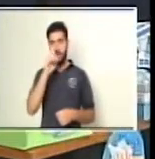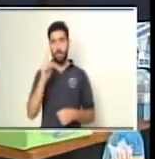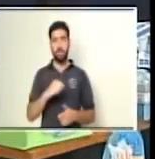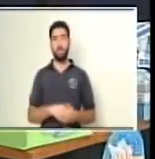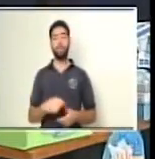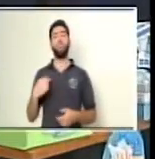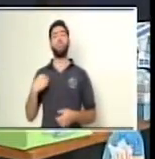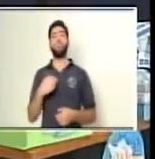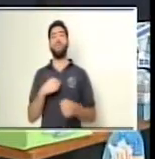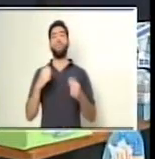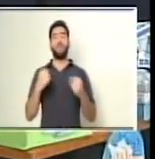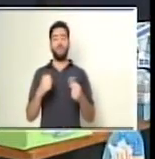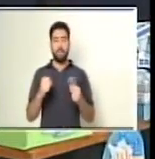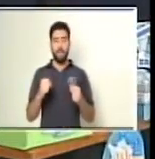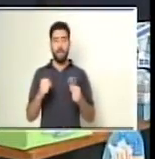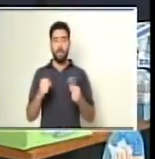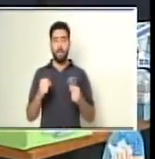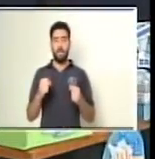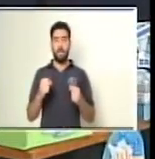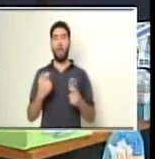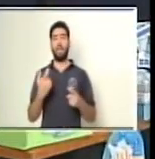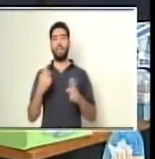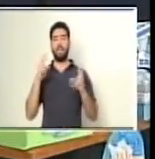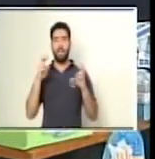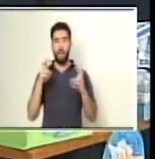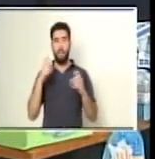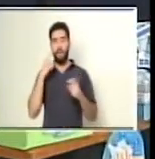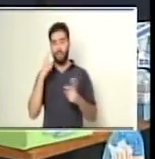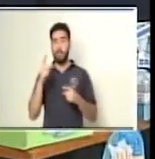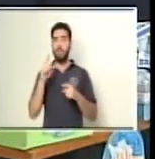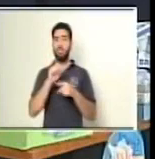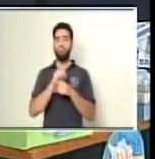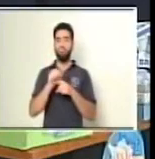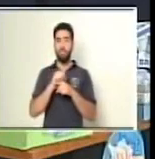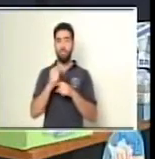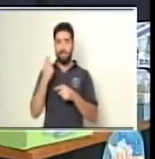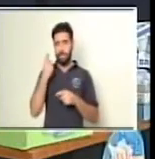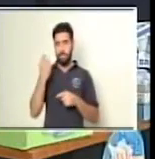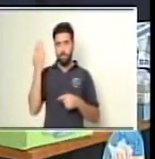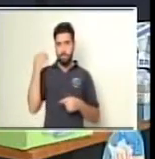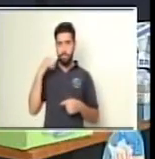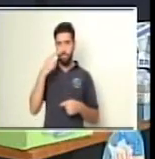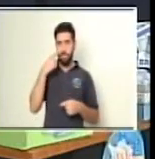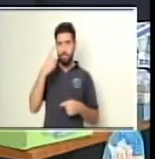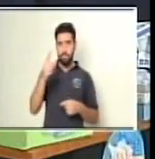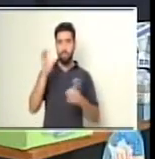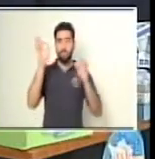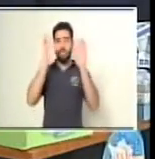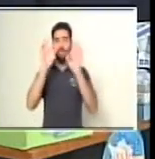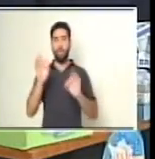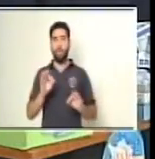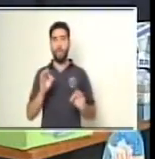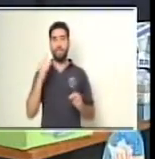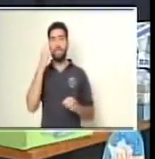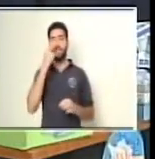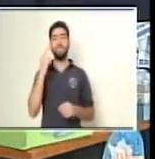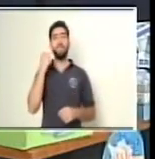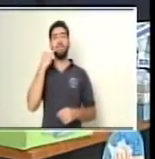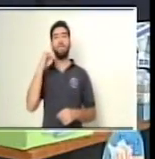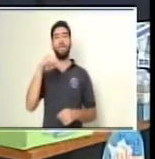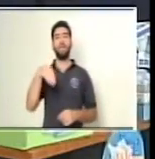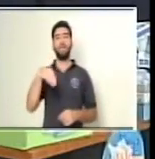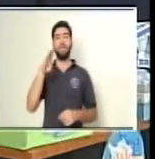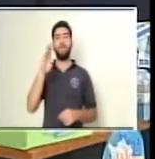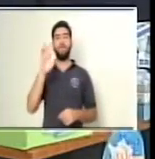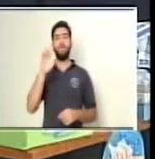activación de conocimientos previos observando figuras de símbolos que tengo